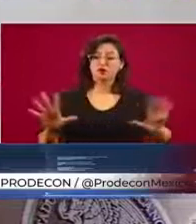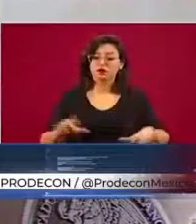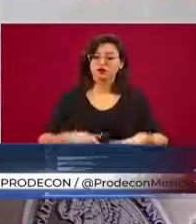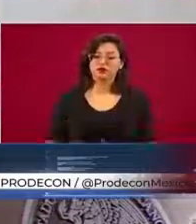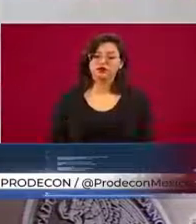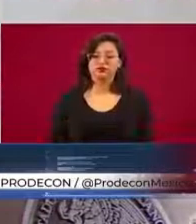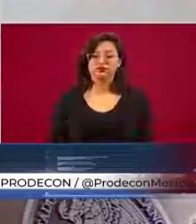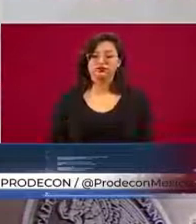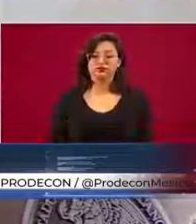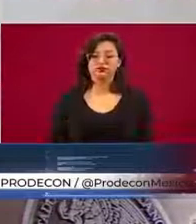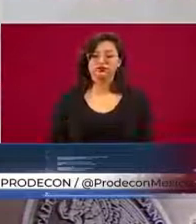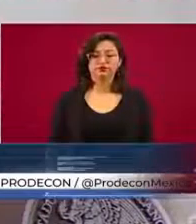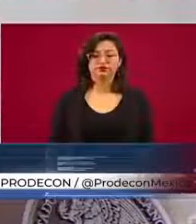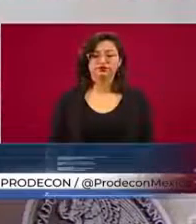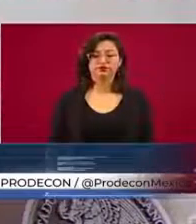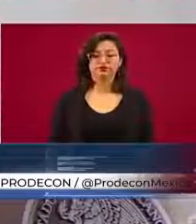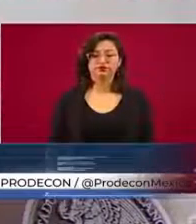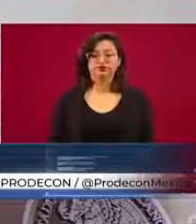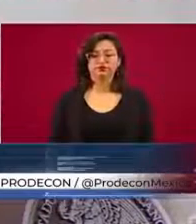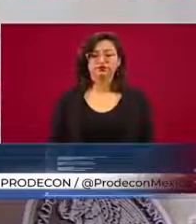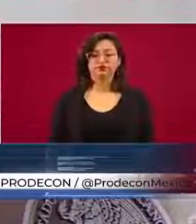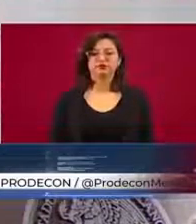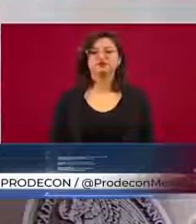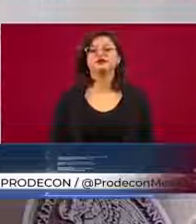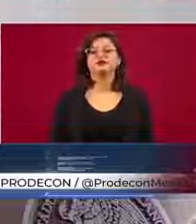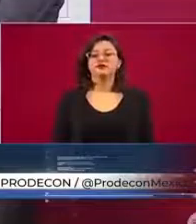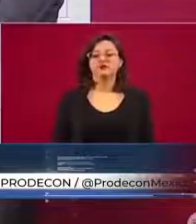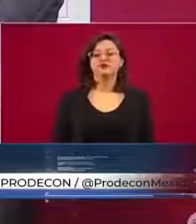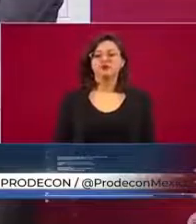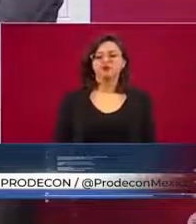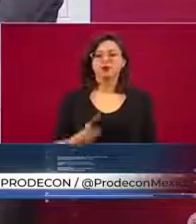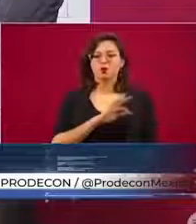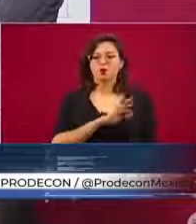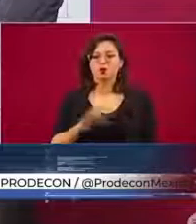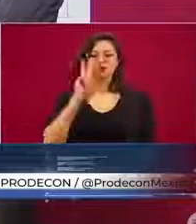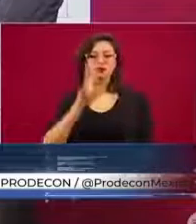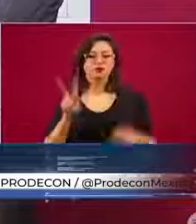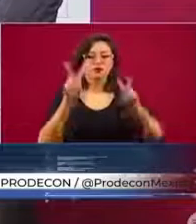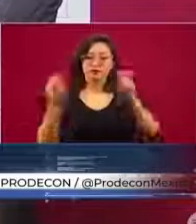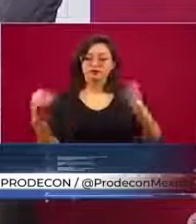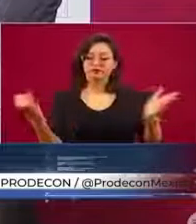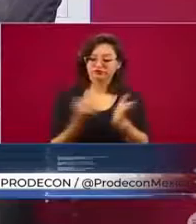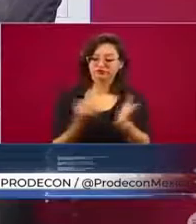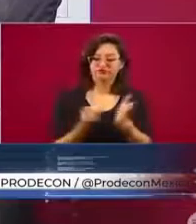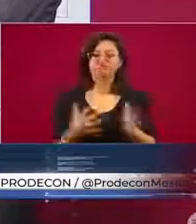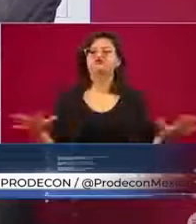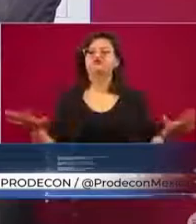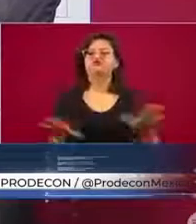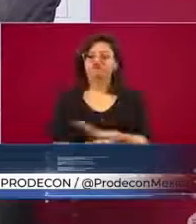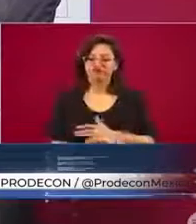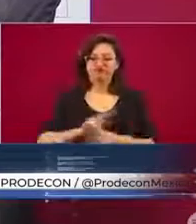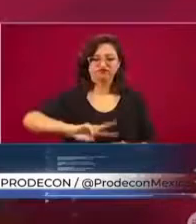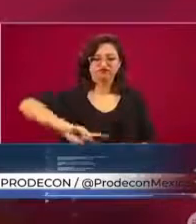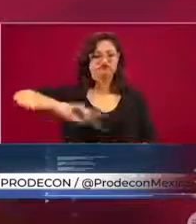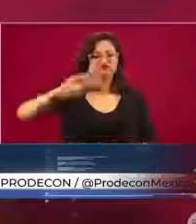de defraudar al fisco federal, pero que, como bien señaló el doctor Carlos Romero, el procurador fiscal en la mañana, pues hay